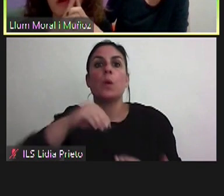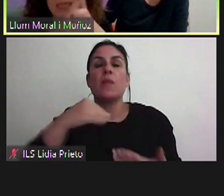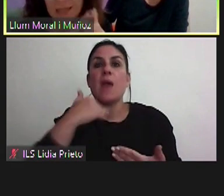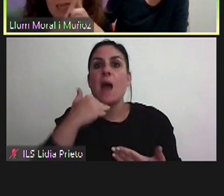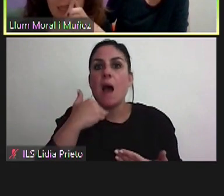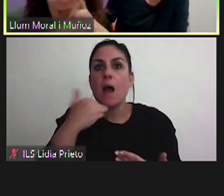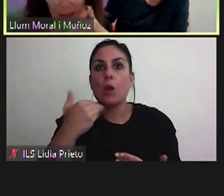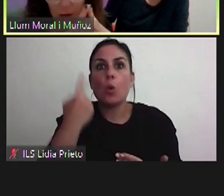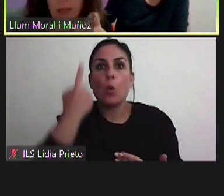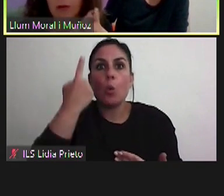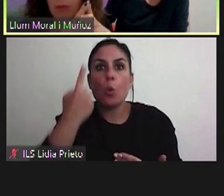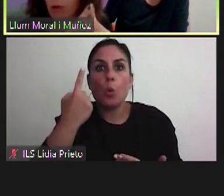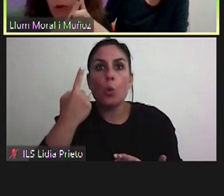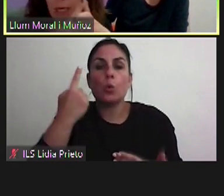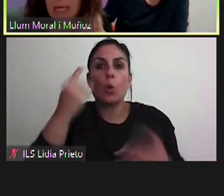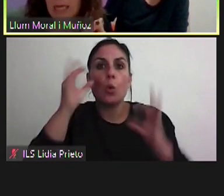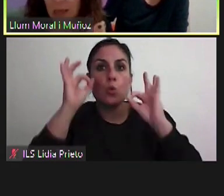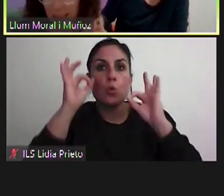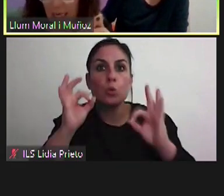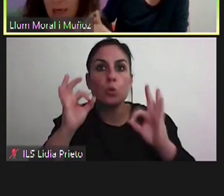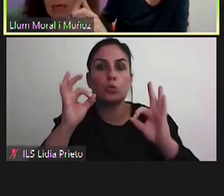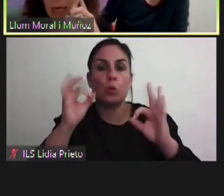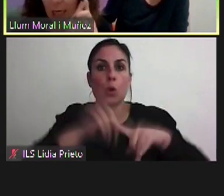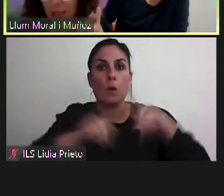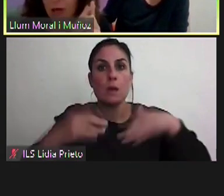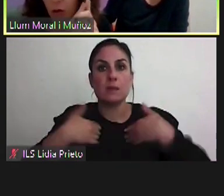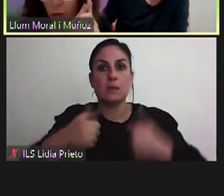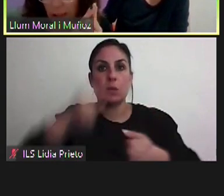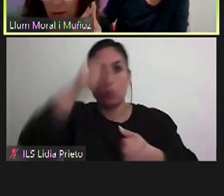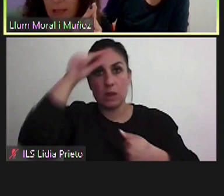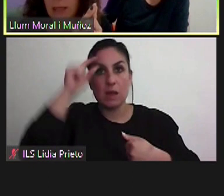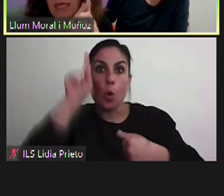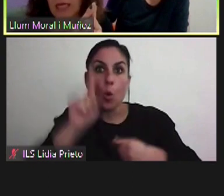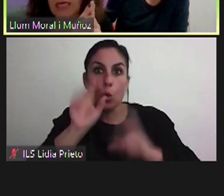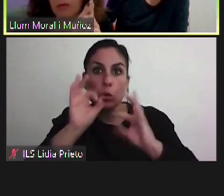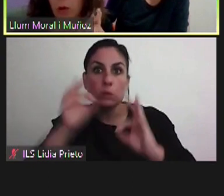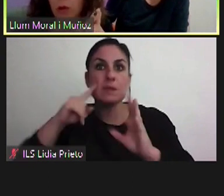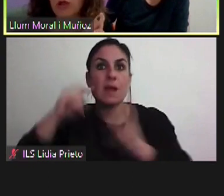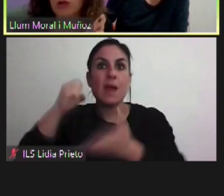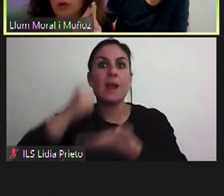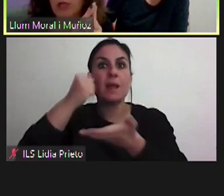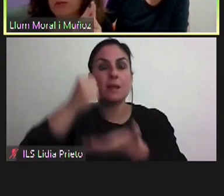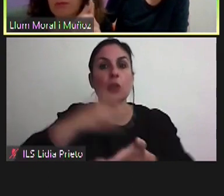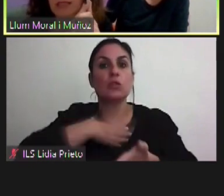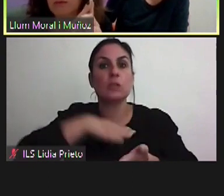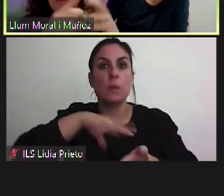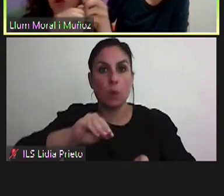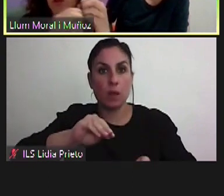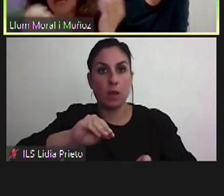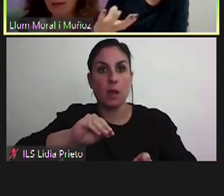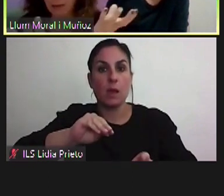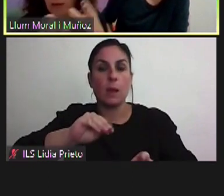un componente hereditario, pero no quiere decir que sea hereditario como tú. Quiere decir que a lo mejor tú tienes